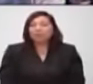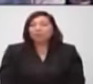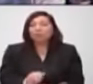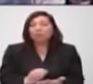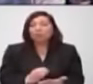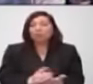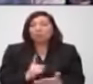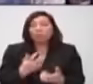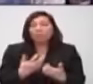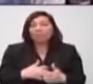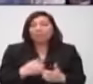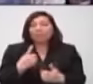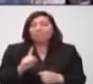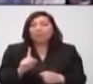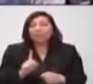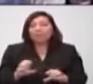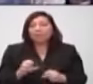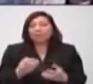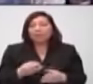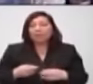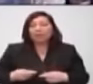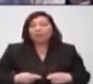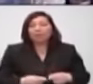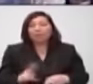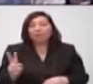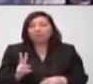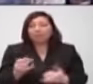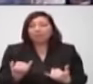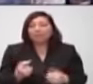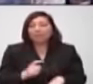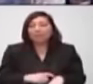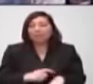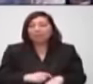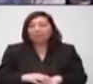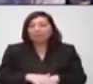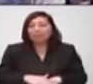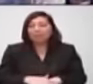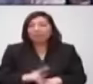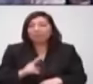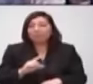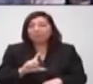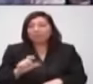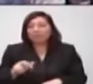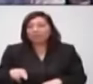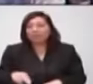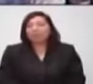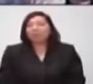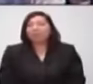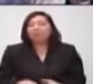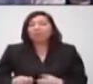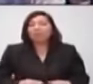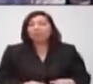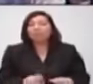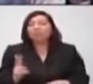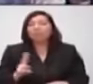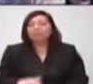contratar a una empresa para hacerle el proyecto Río Verde. Ya desde ese entonces la gestión Villarán hablaba del proyecto Río Verde. ¿Y